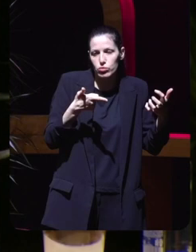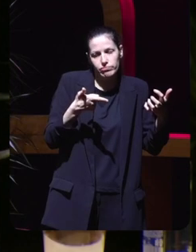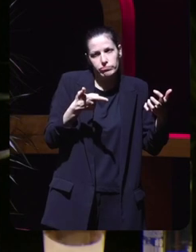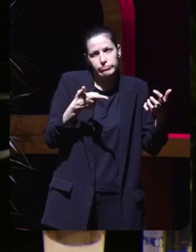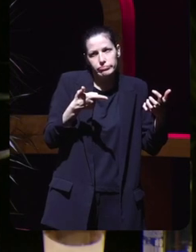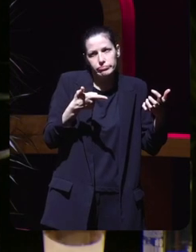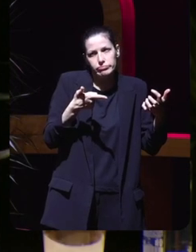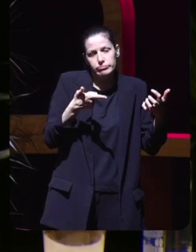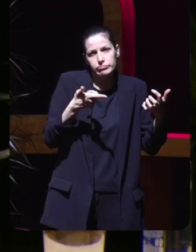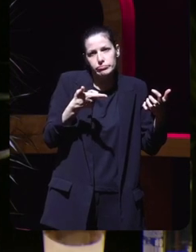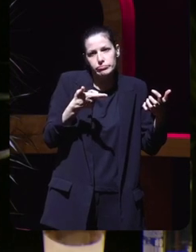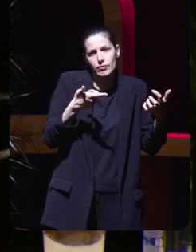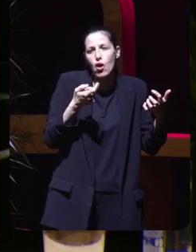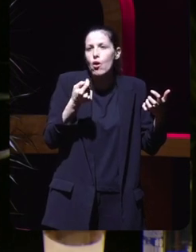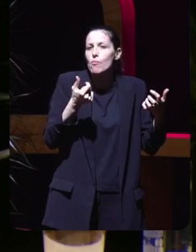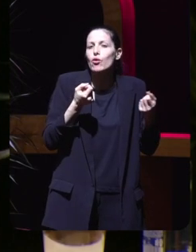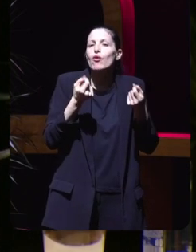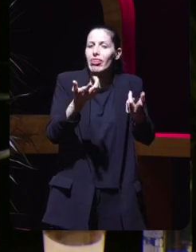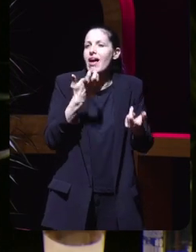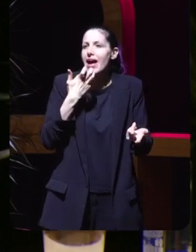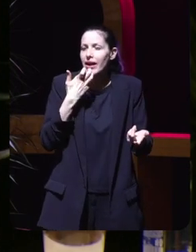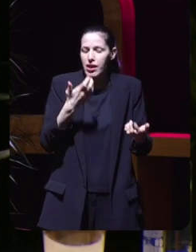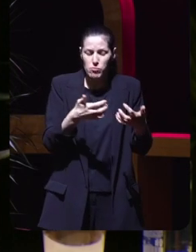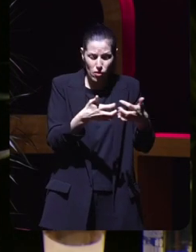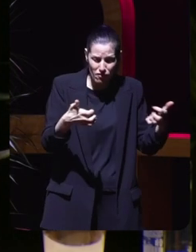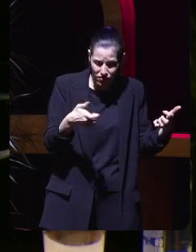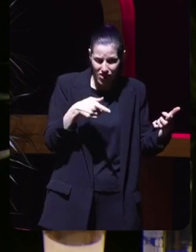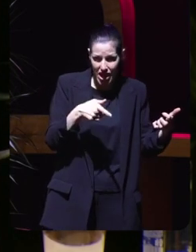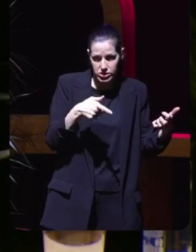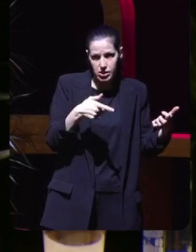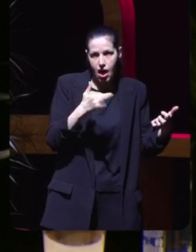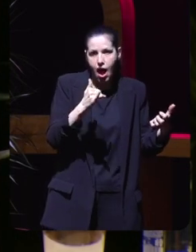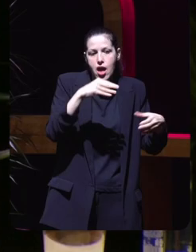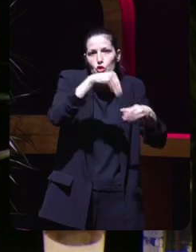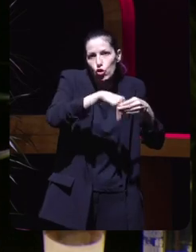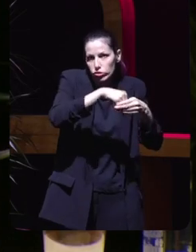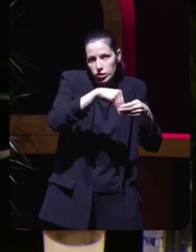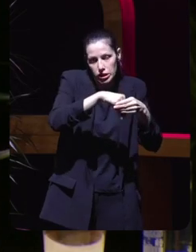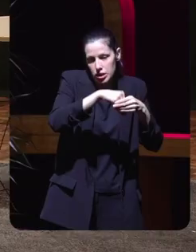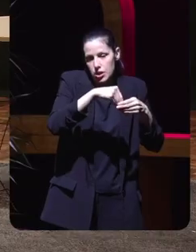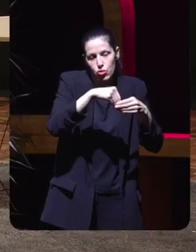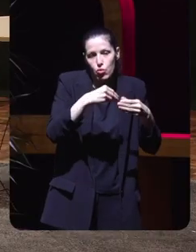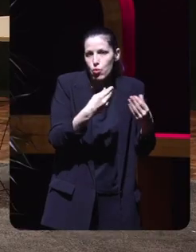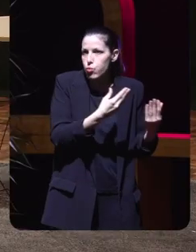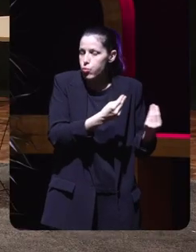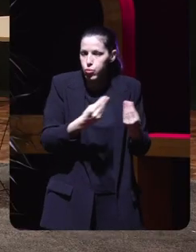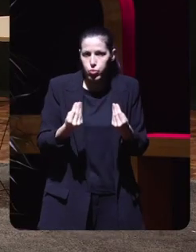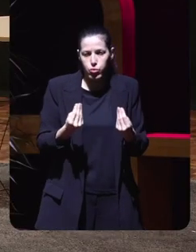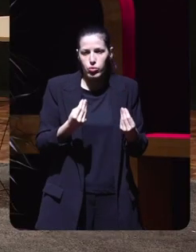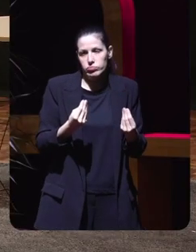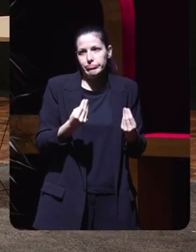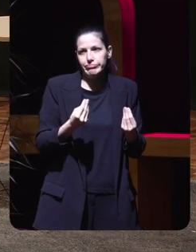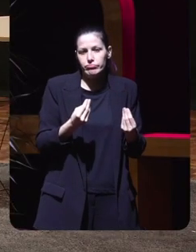pero un poco a modo de ejemplo no en una frase tantas cosas se concentran no que a veces nos pasan desapercibidas